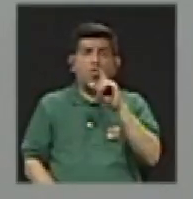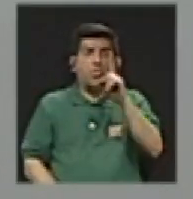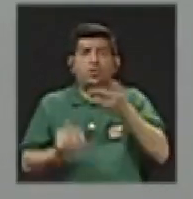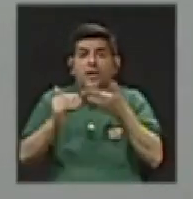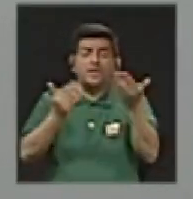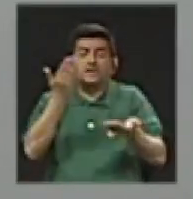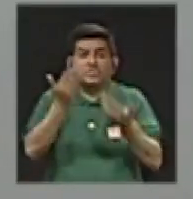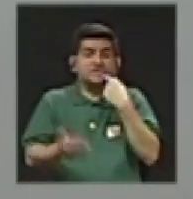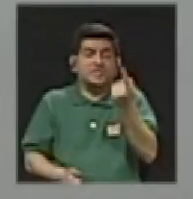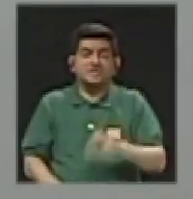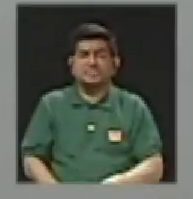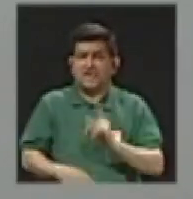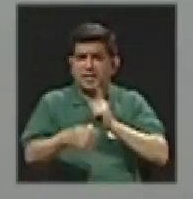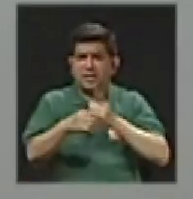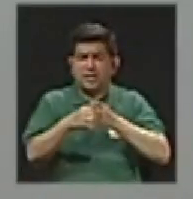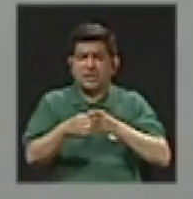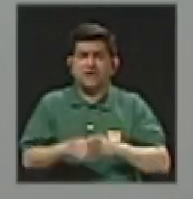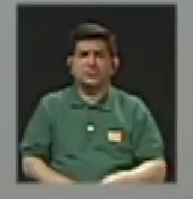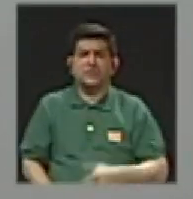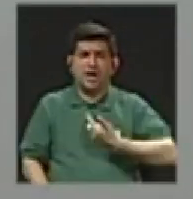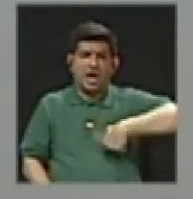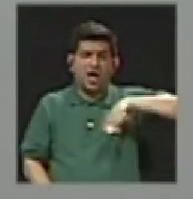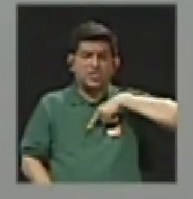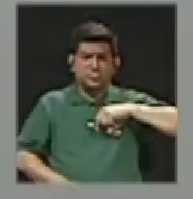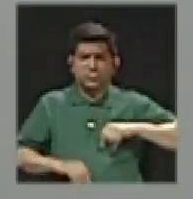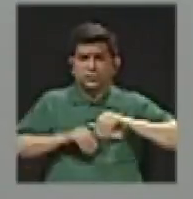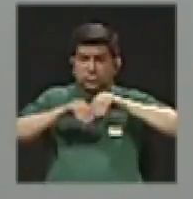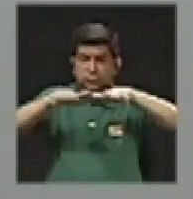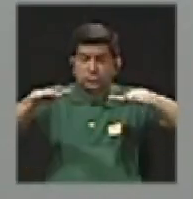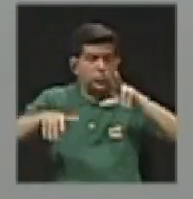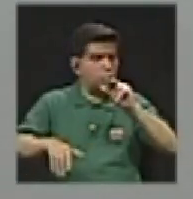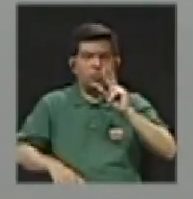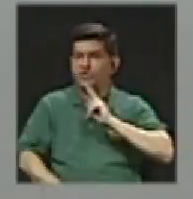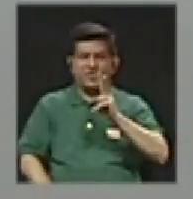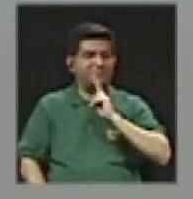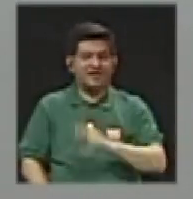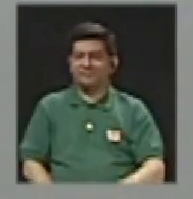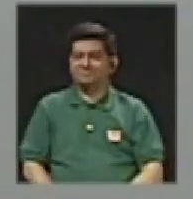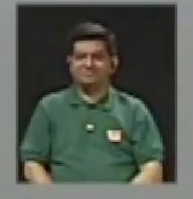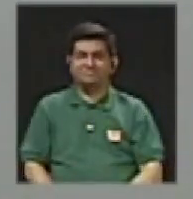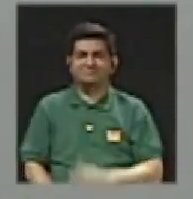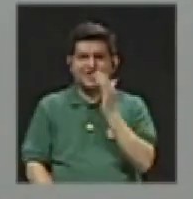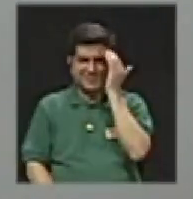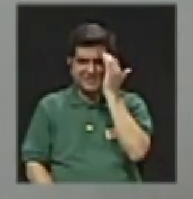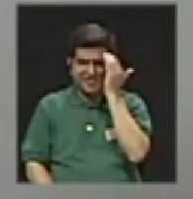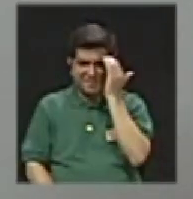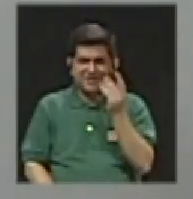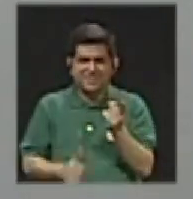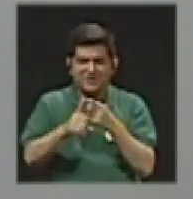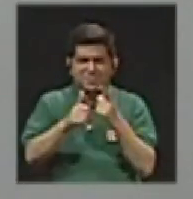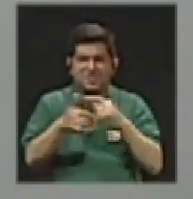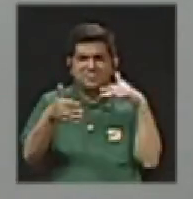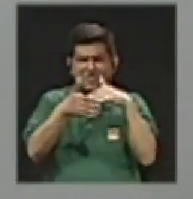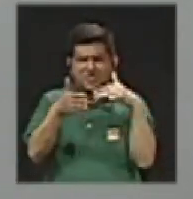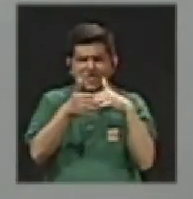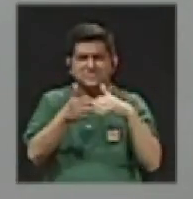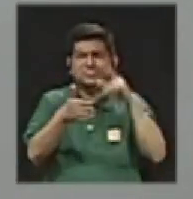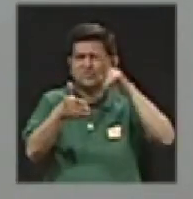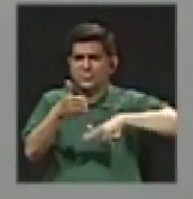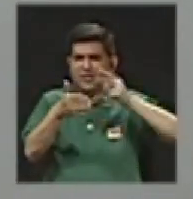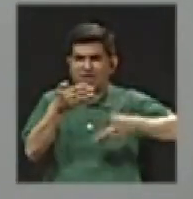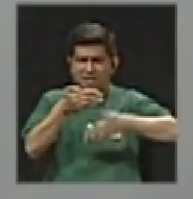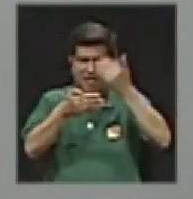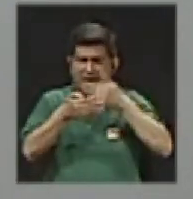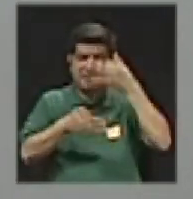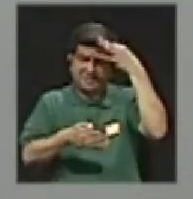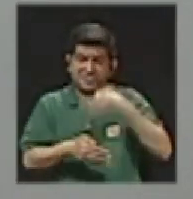que diría de ahí, los chinos nos están inundando. Resulta que no es cierto, pero para saberlo había que leer el estudio de ustedes. Antes de eso había